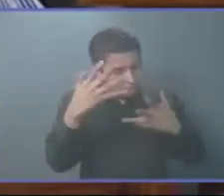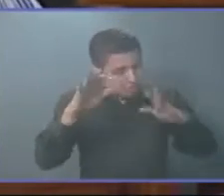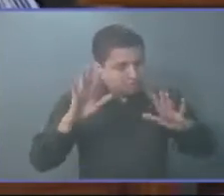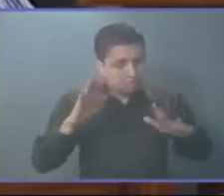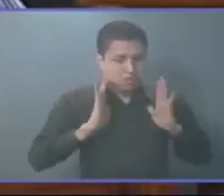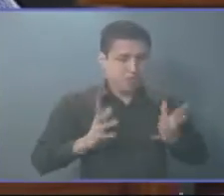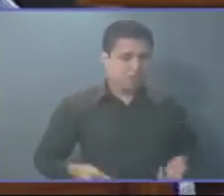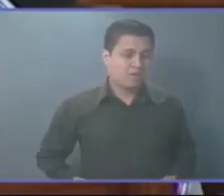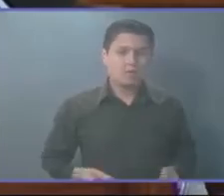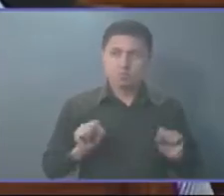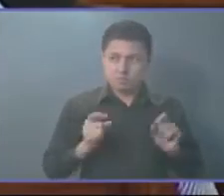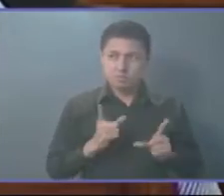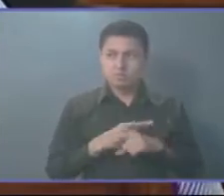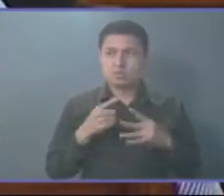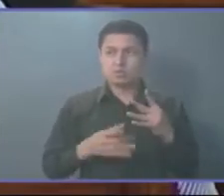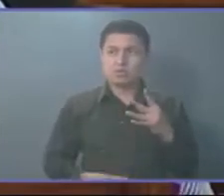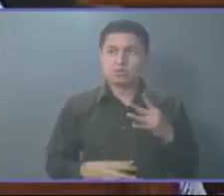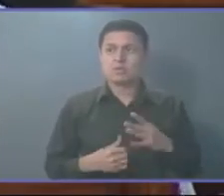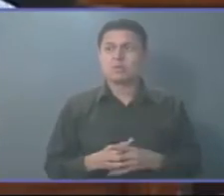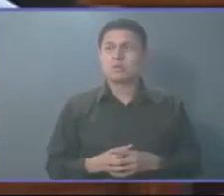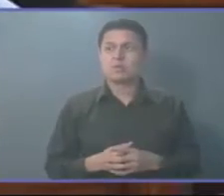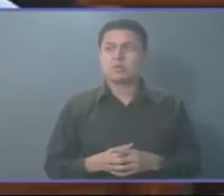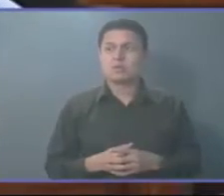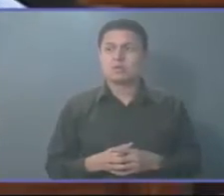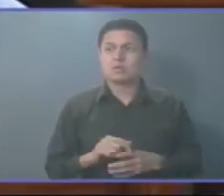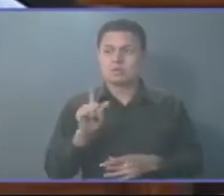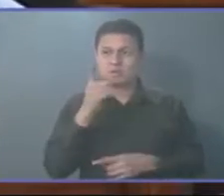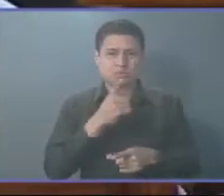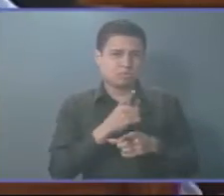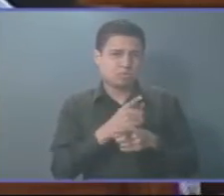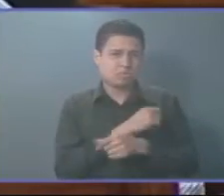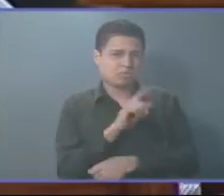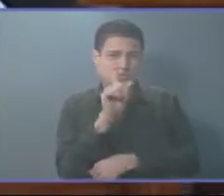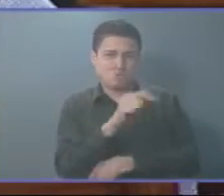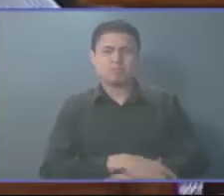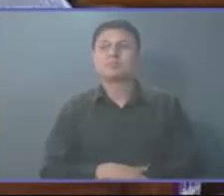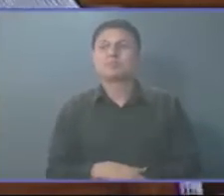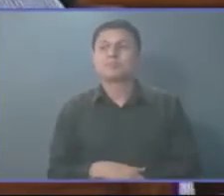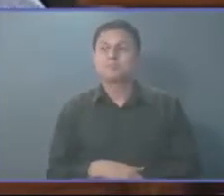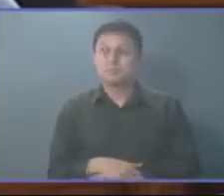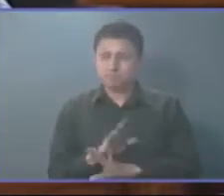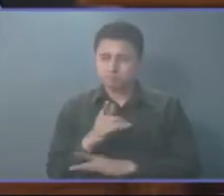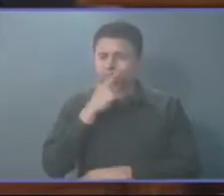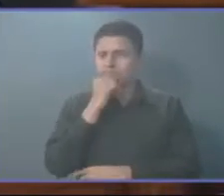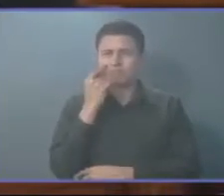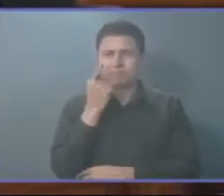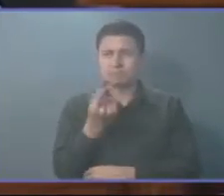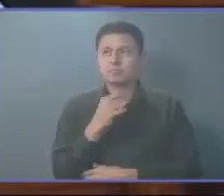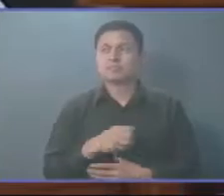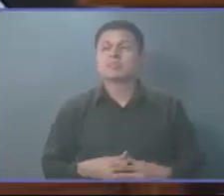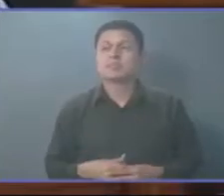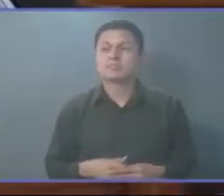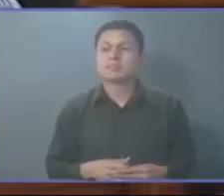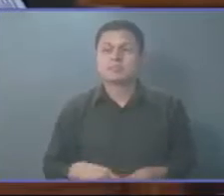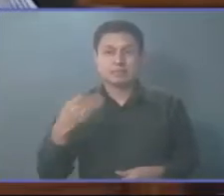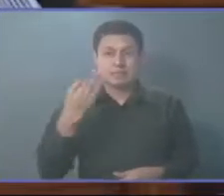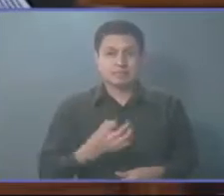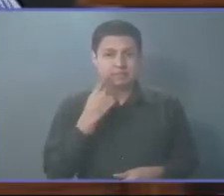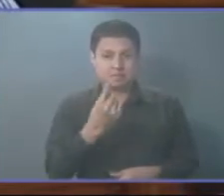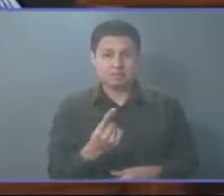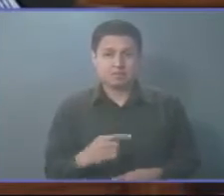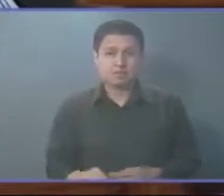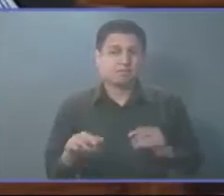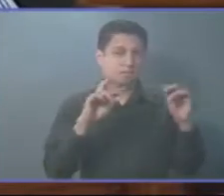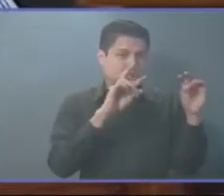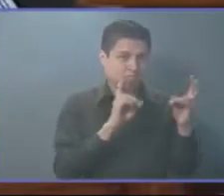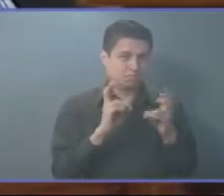al gobierno, cambiar la ley misma. Y eso no es correcto. Pero lo más álgido tiene que ver con algunos